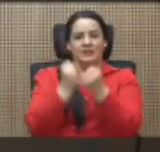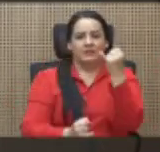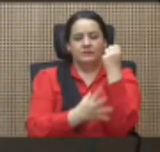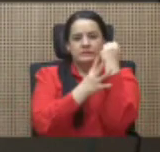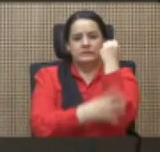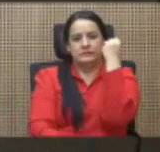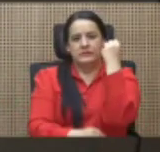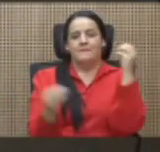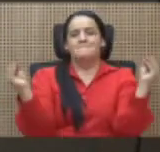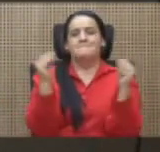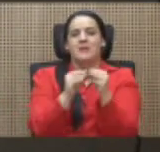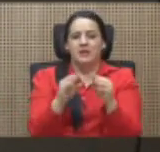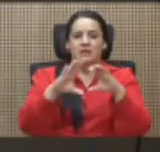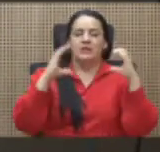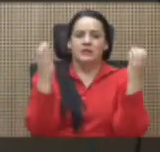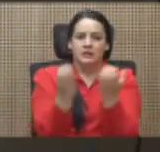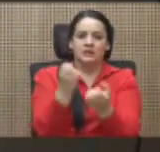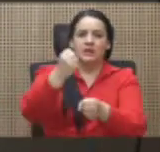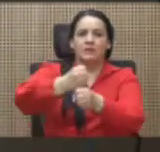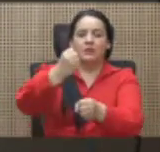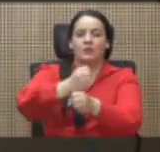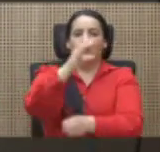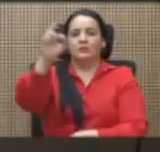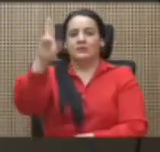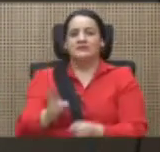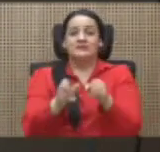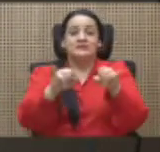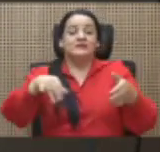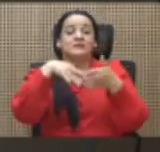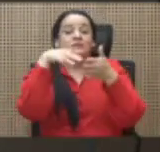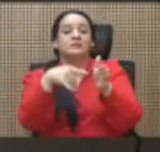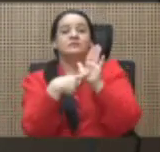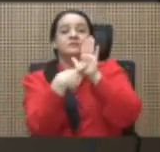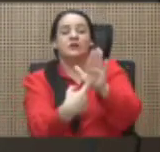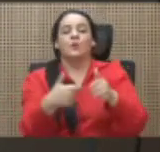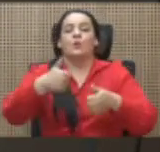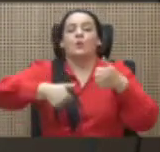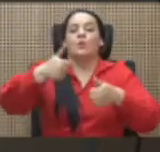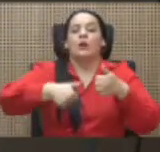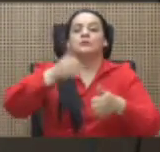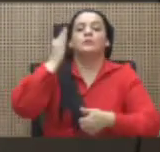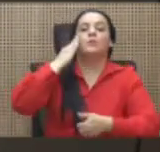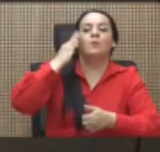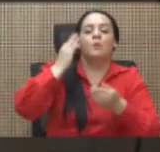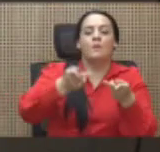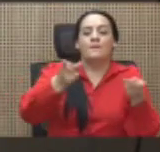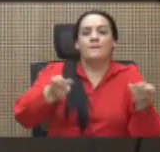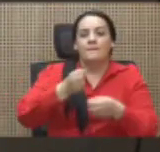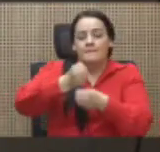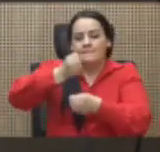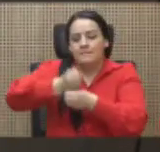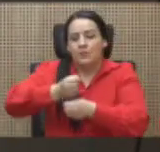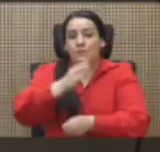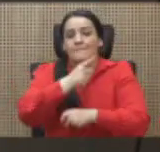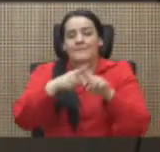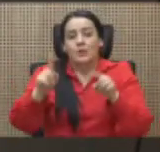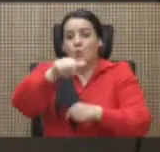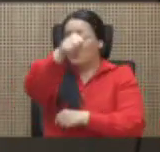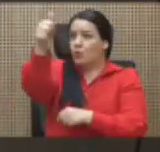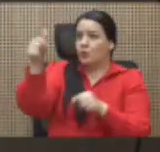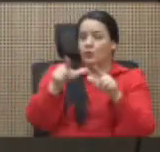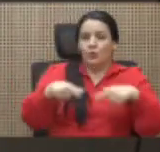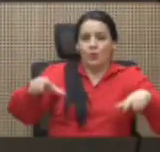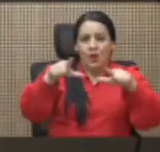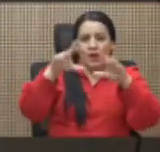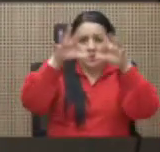la clase trabajadora costarricense, sin estudios que demuestren cuál es el supuesto empleo. Mientras en otras partes del mundo avanzan hacia